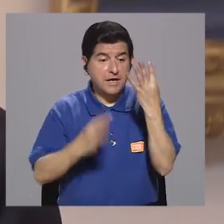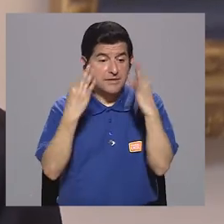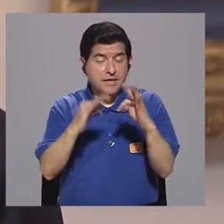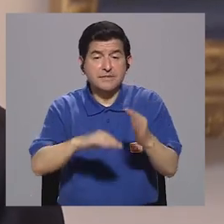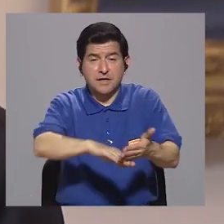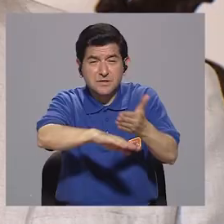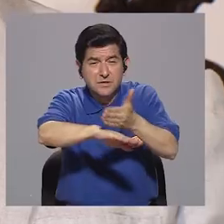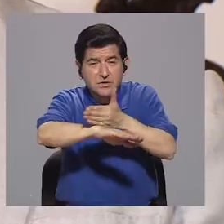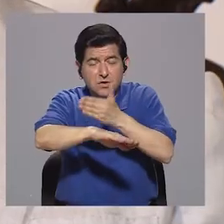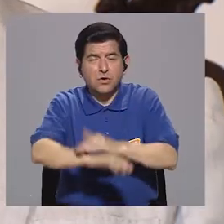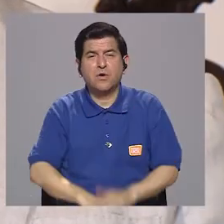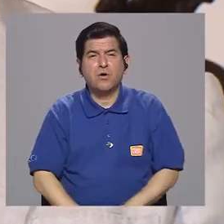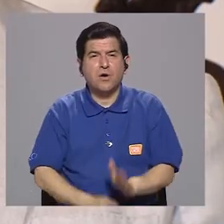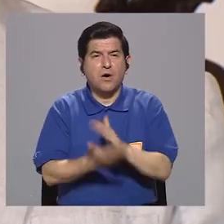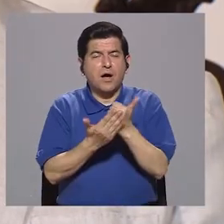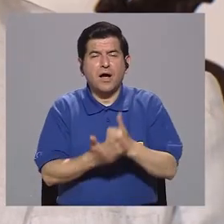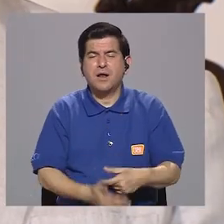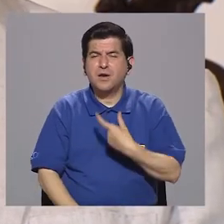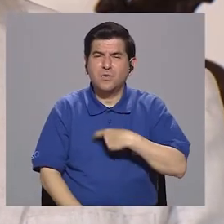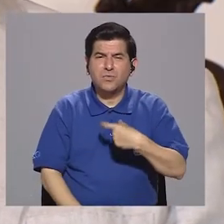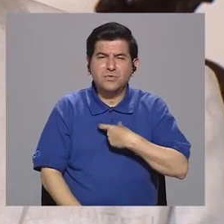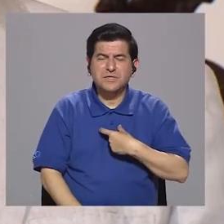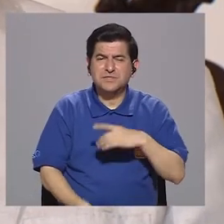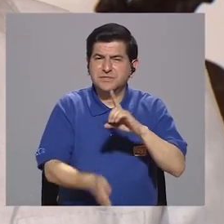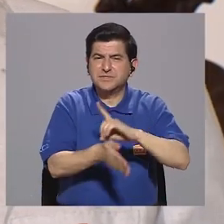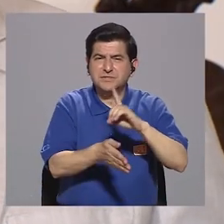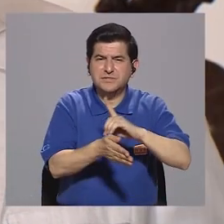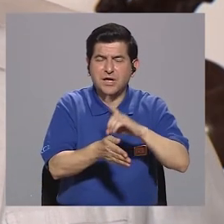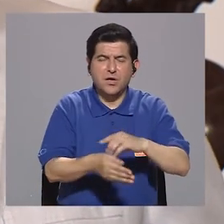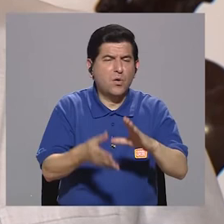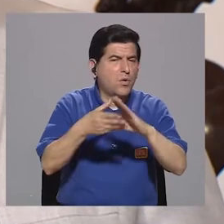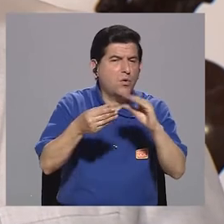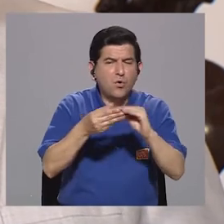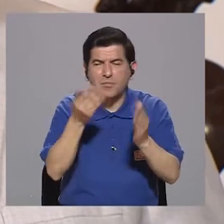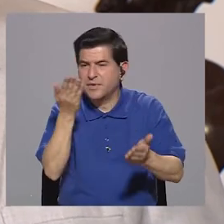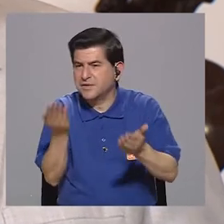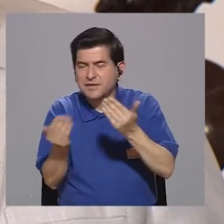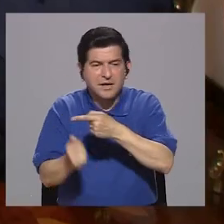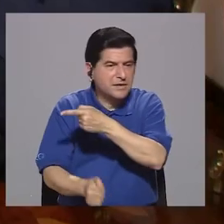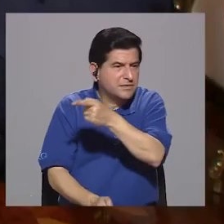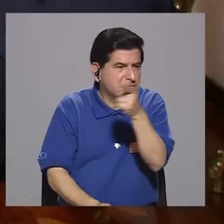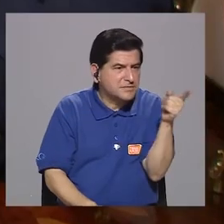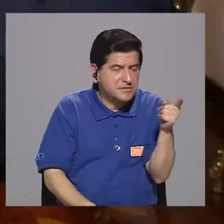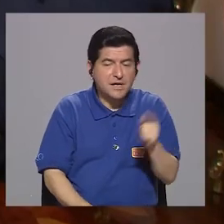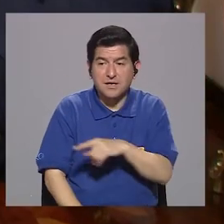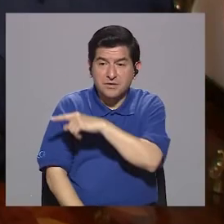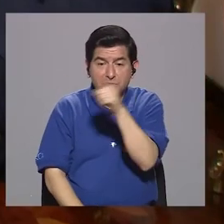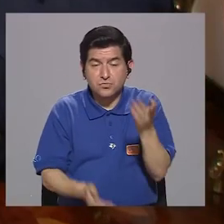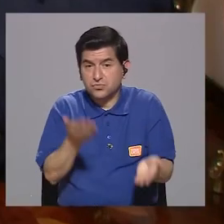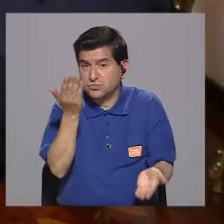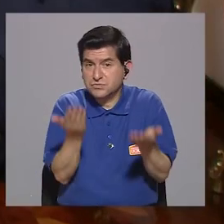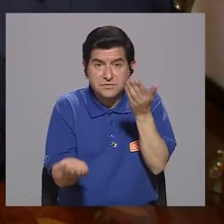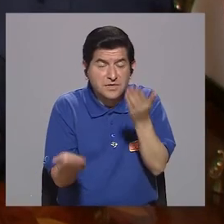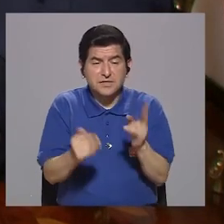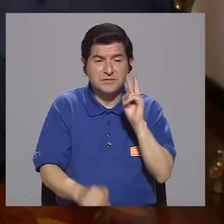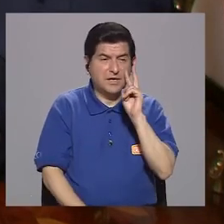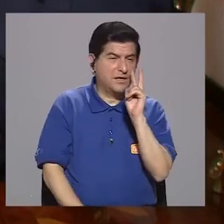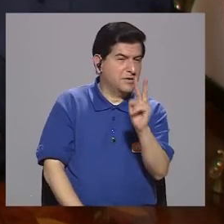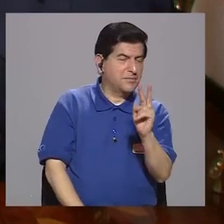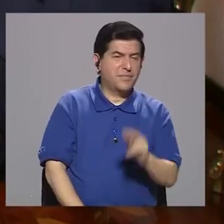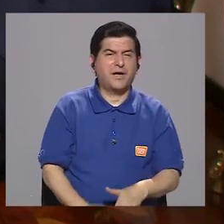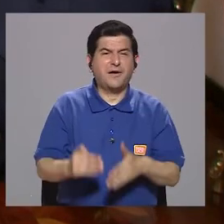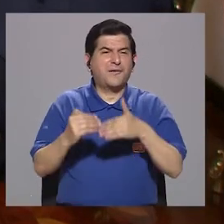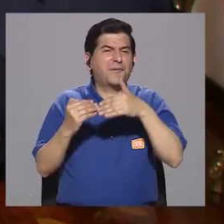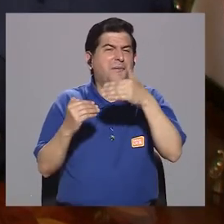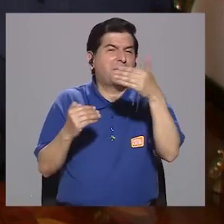mejorándolo. Y ¿hay alguna aspiración que haya tenido el doctor que se las haya comentado a ustedes en algún momento y que ustedes todavía ven que